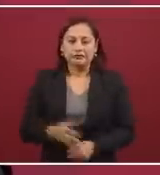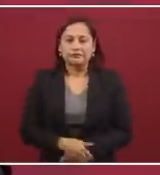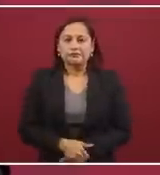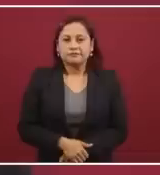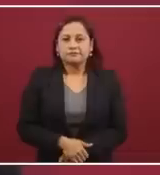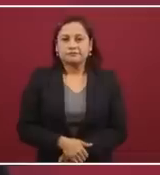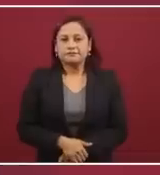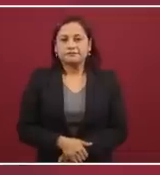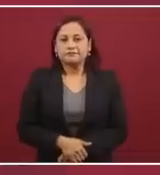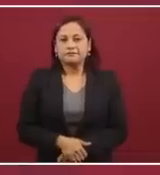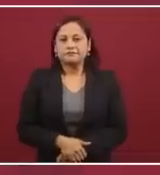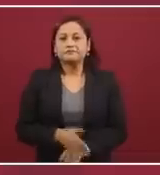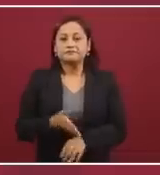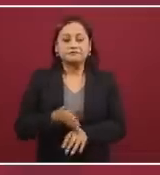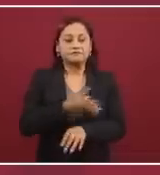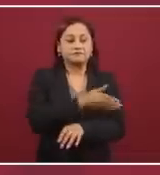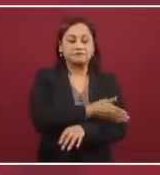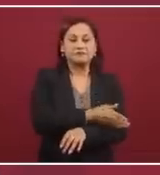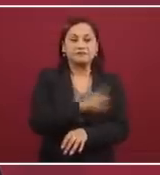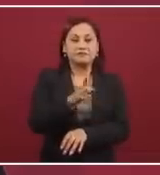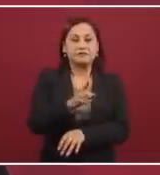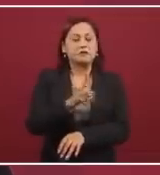nos traen enfermedades